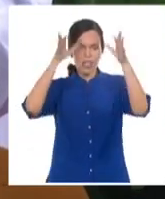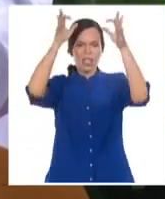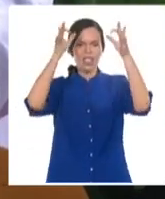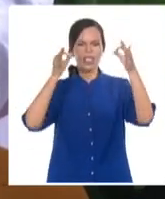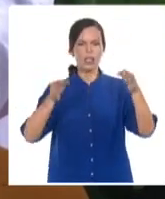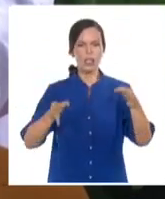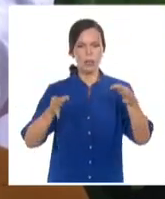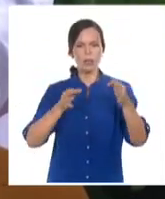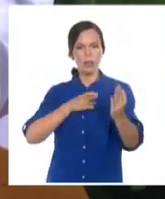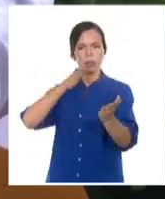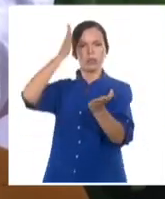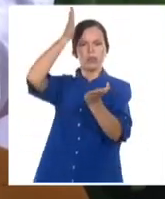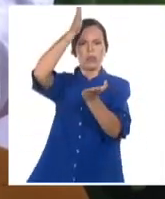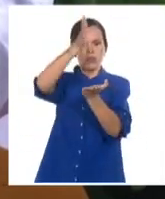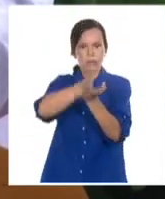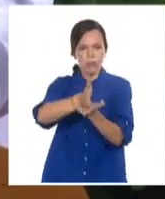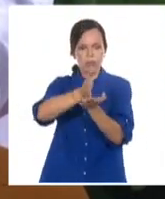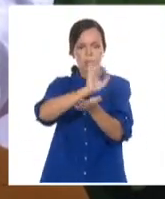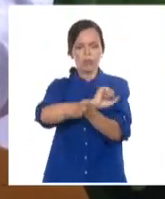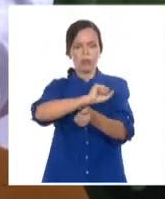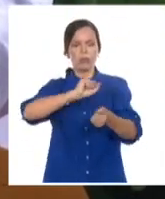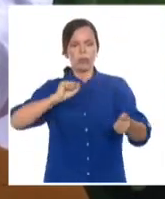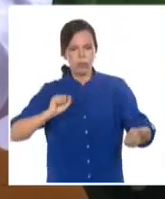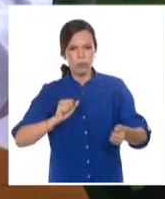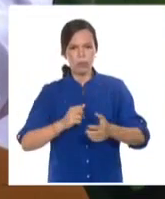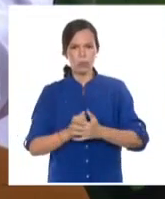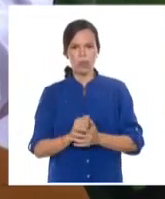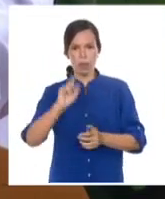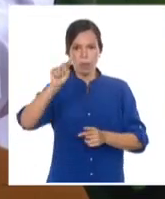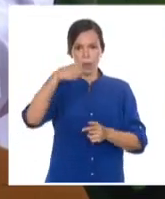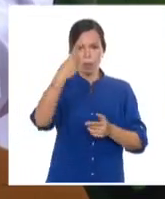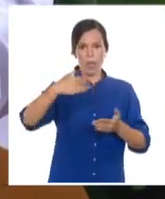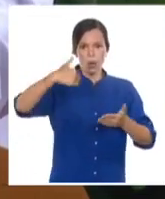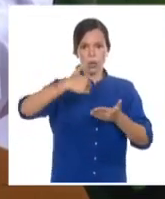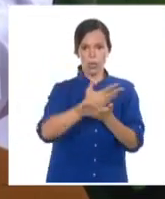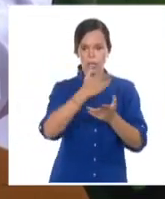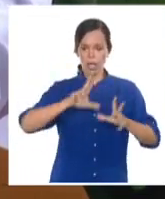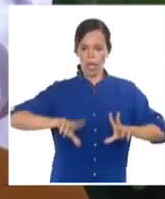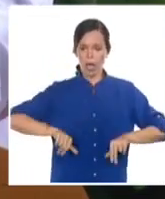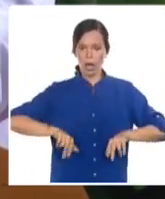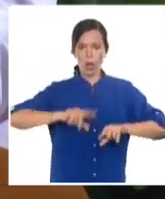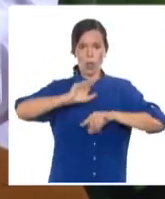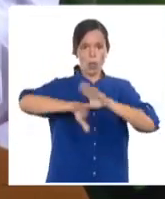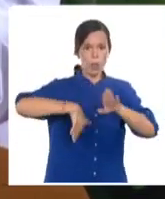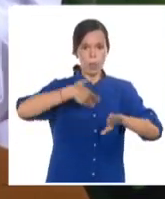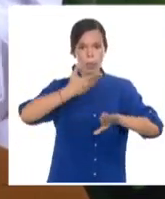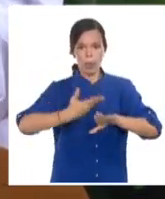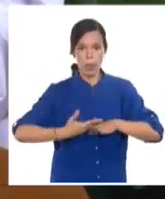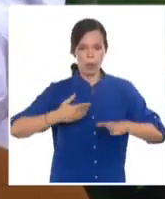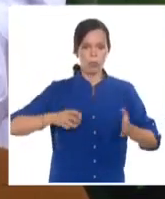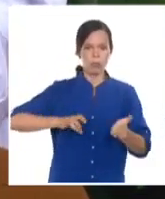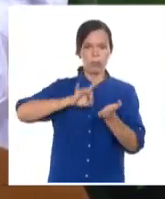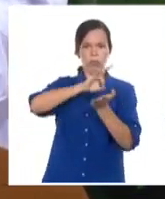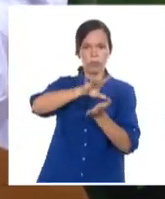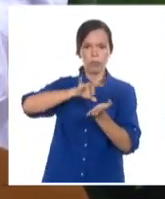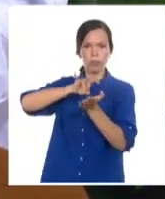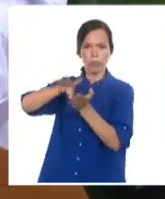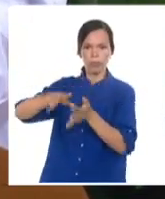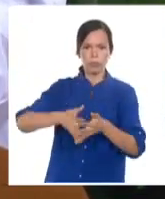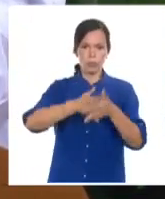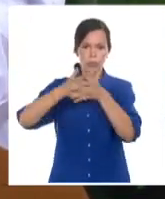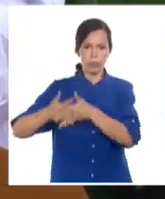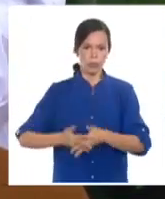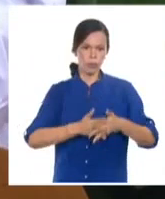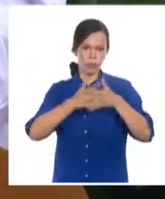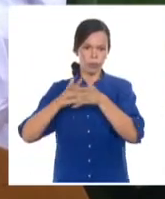oligarquías dominantes las esclavistas primeros y las latifundistas y corporaciones Yankee después